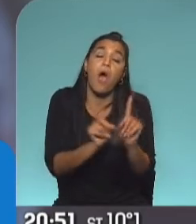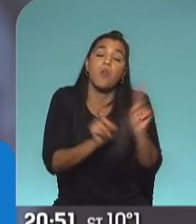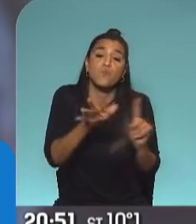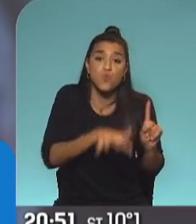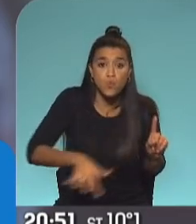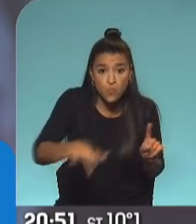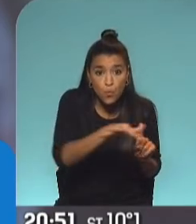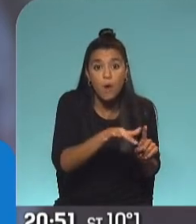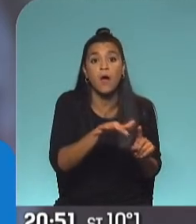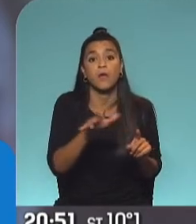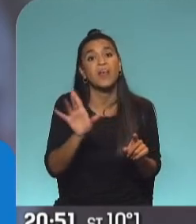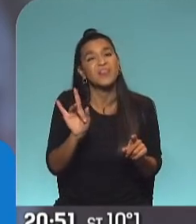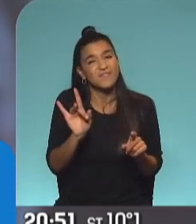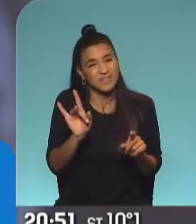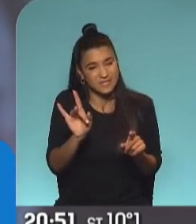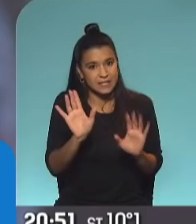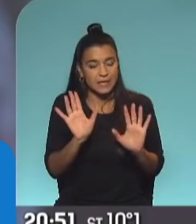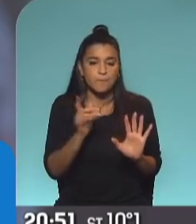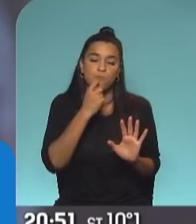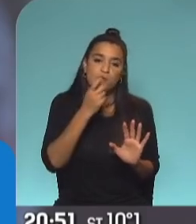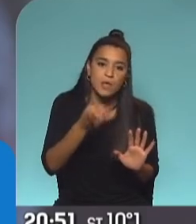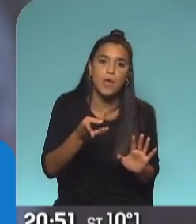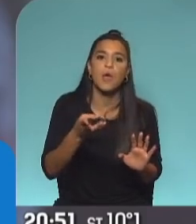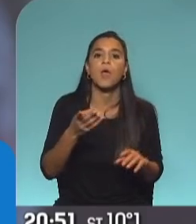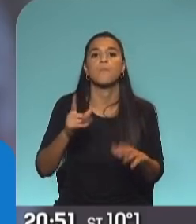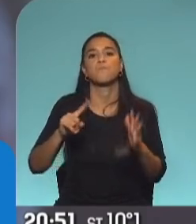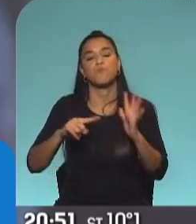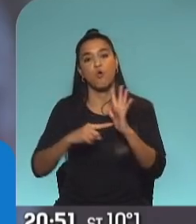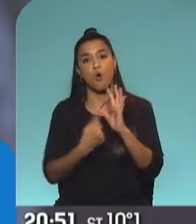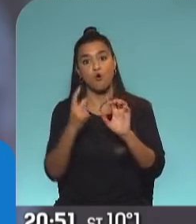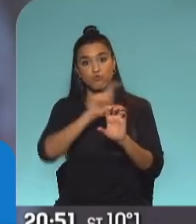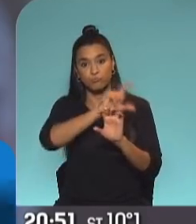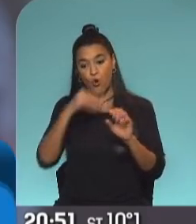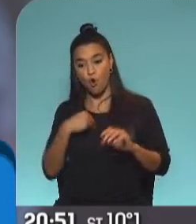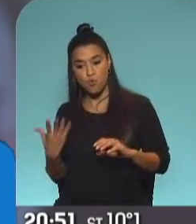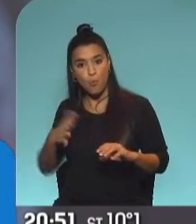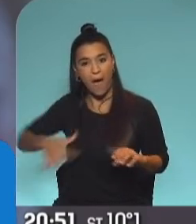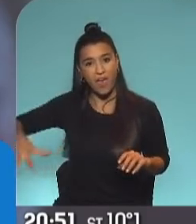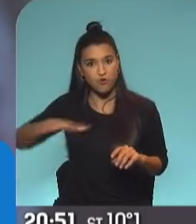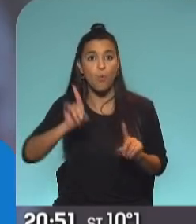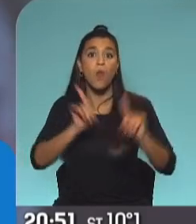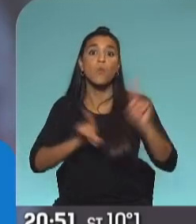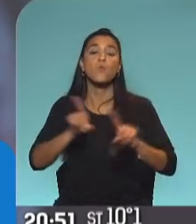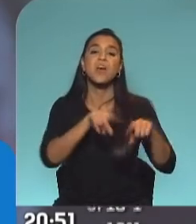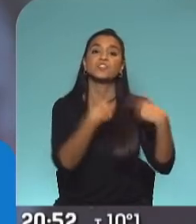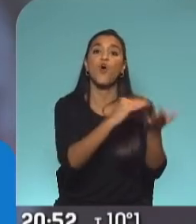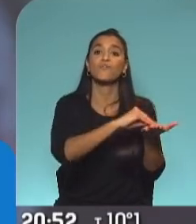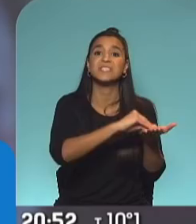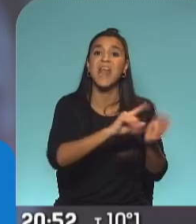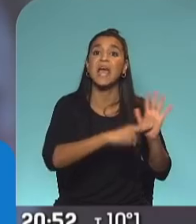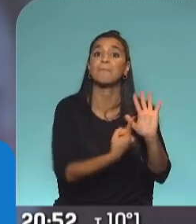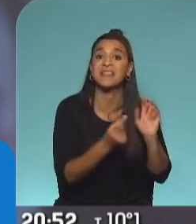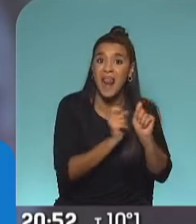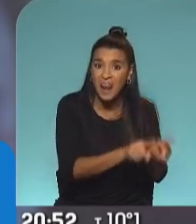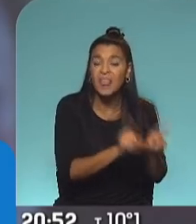lugares tal vez nos ha costado un poquito más, como es en el caso del conurbano y algunas oficinas de capital, porque por allí la oficina estaba,